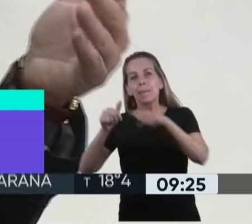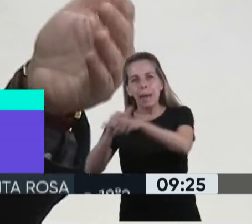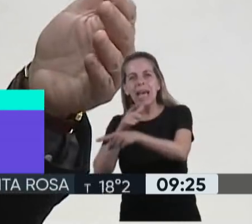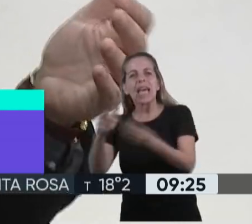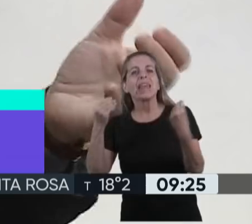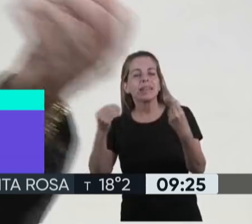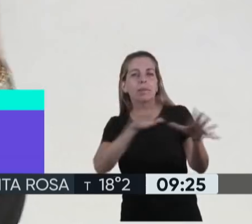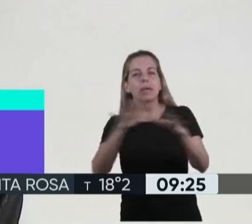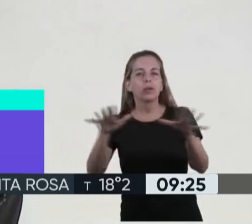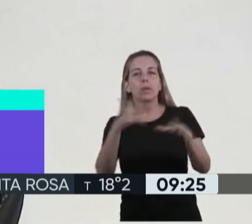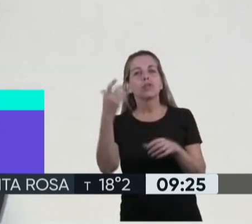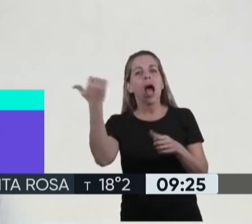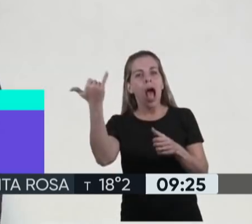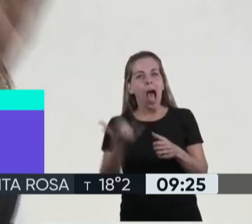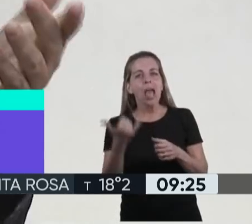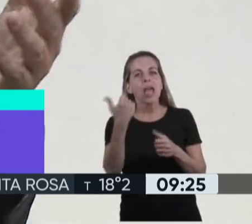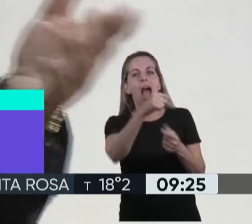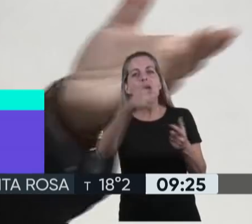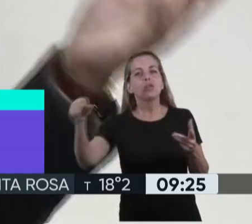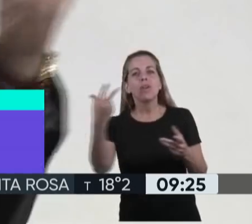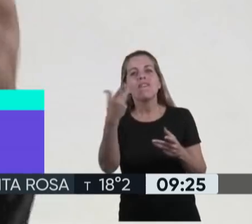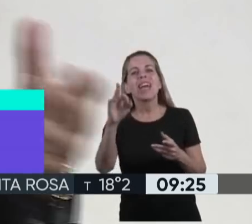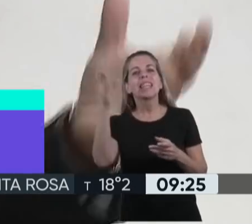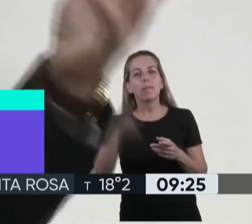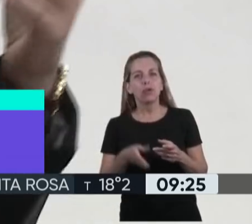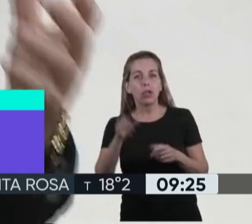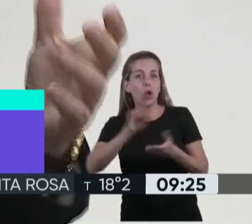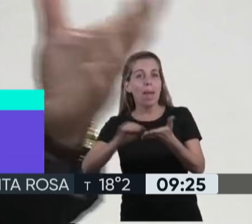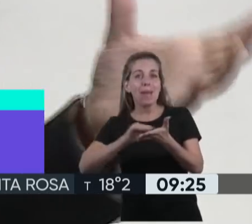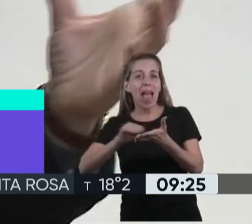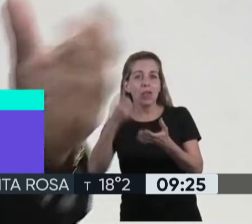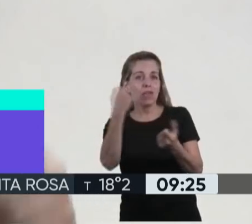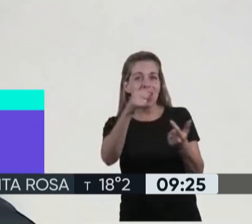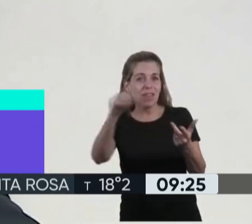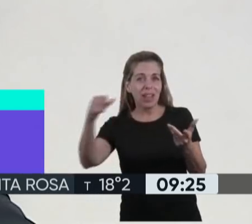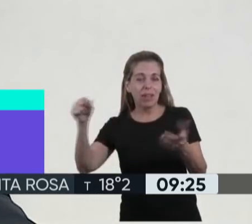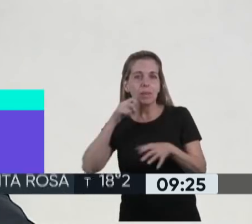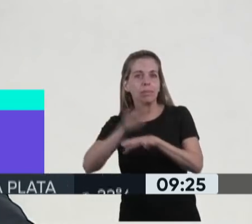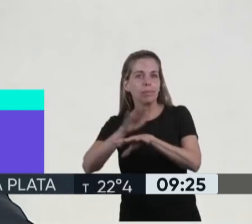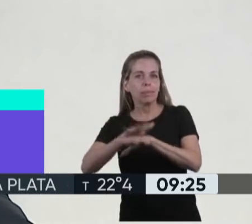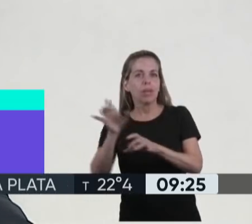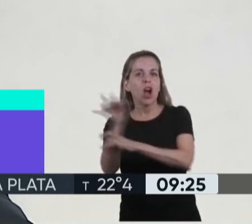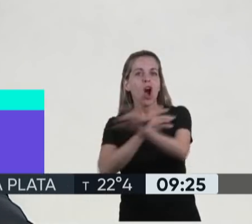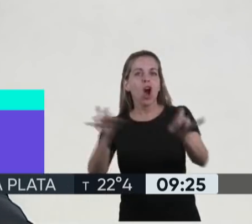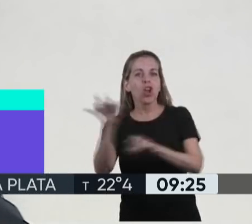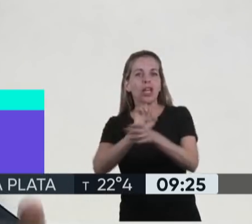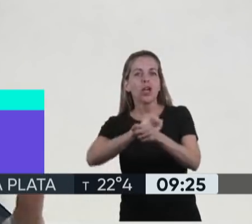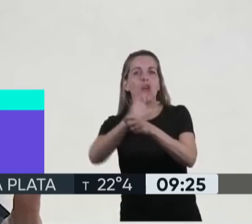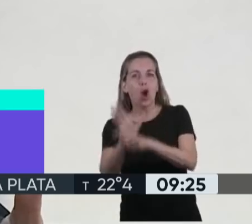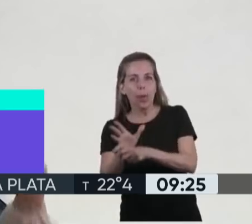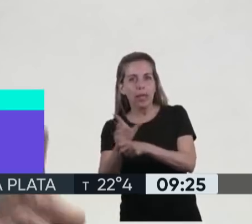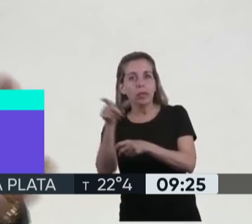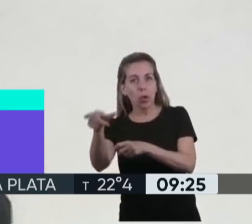de casi el 20% y pide, precisamente por los contagios de COVID en este momento, y